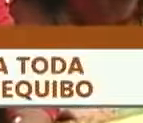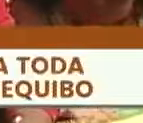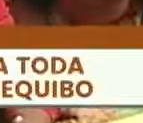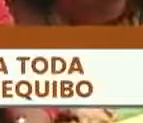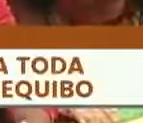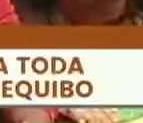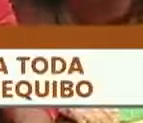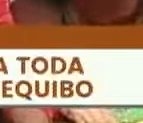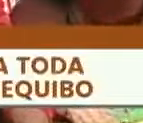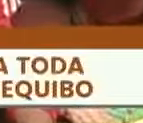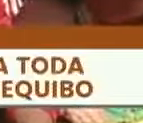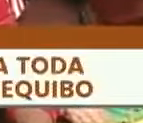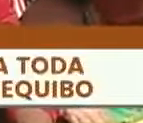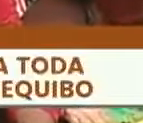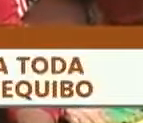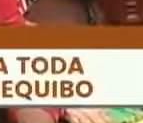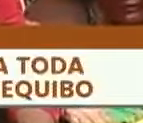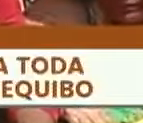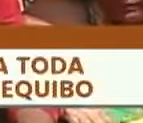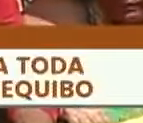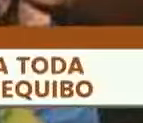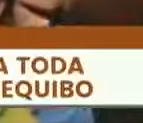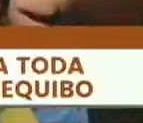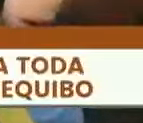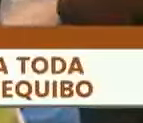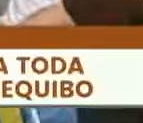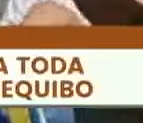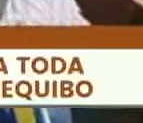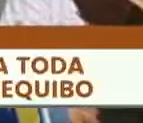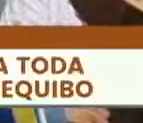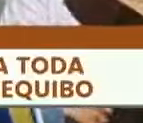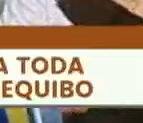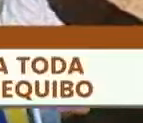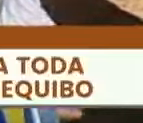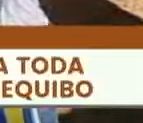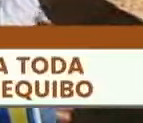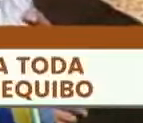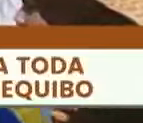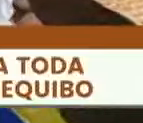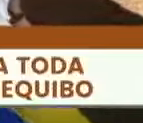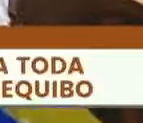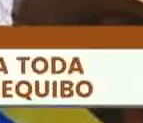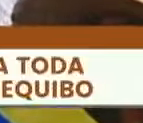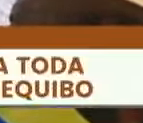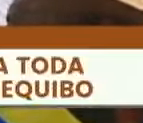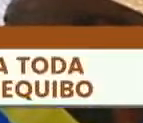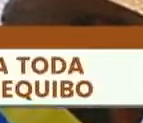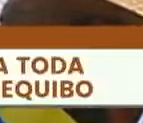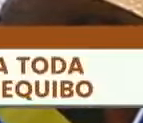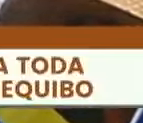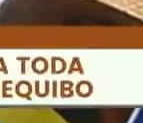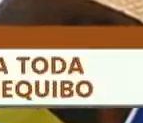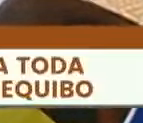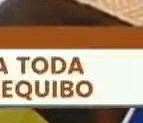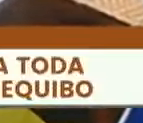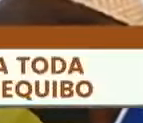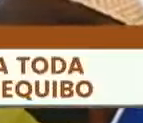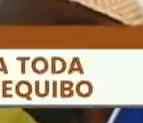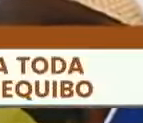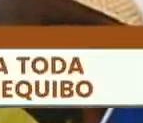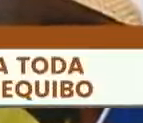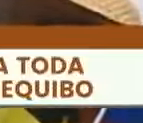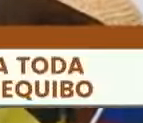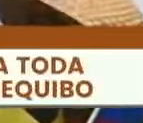para la consulta, todos nosotros, las venezolanas y los